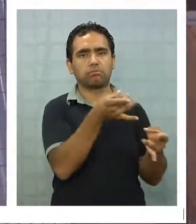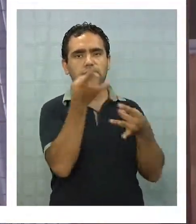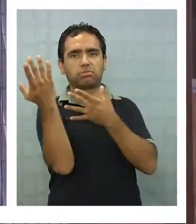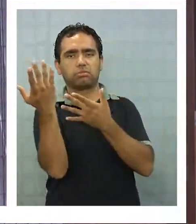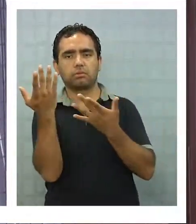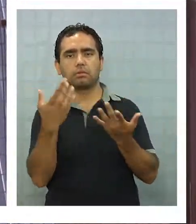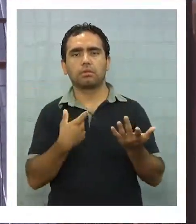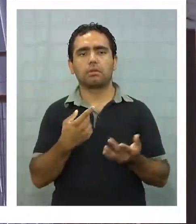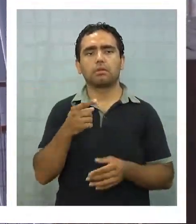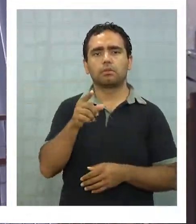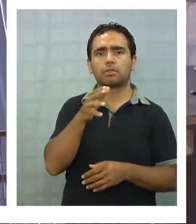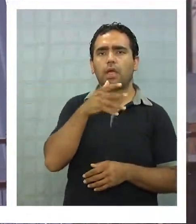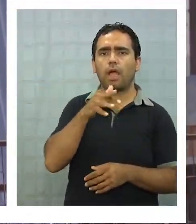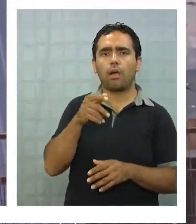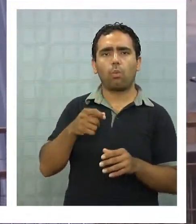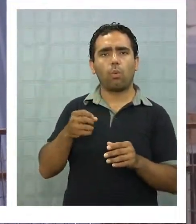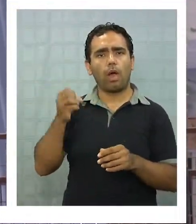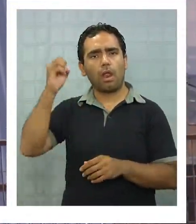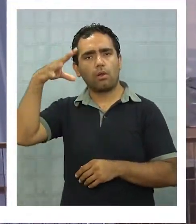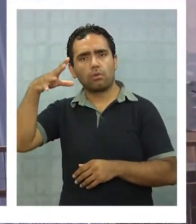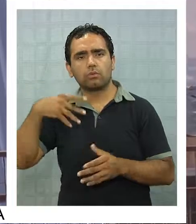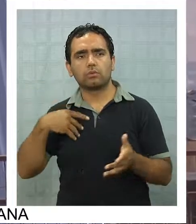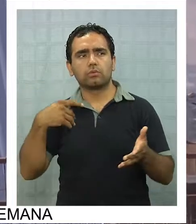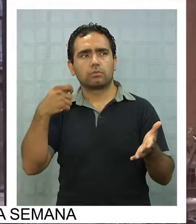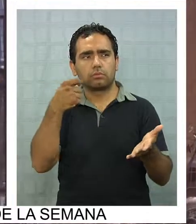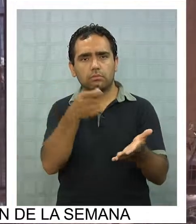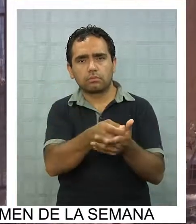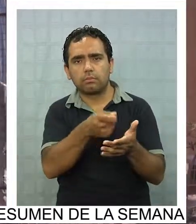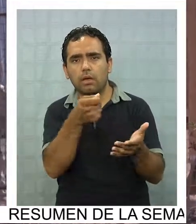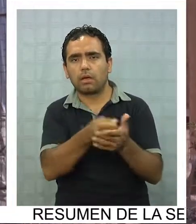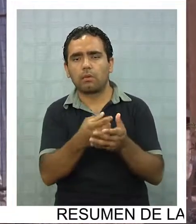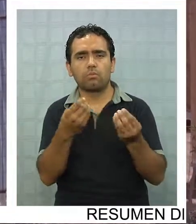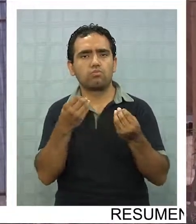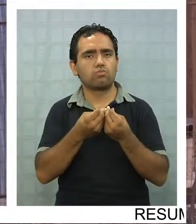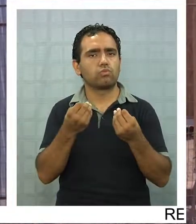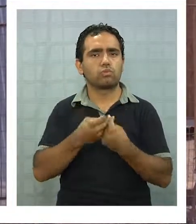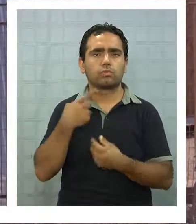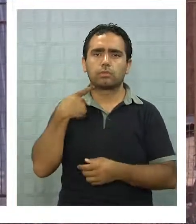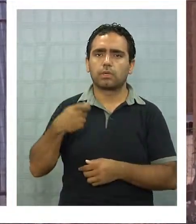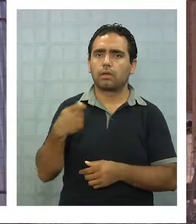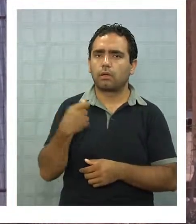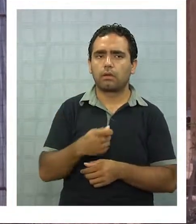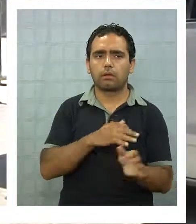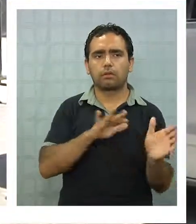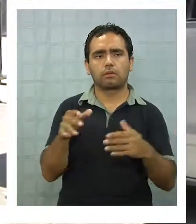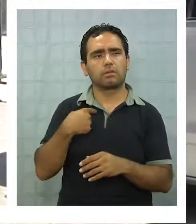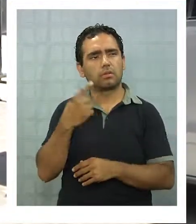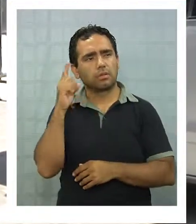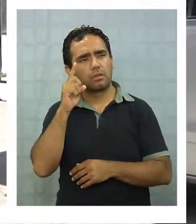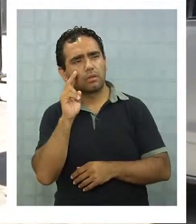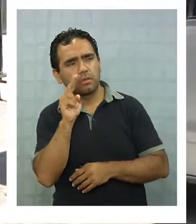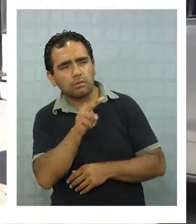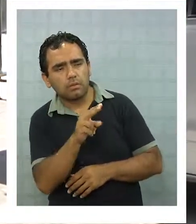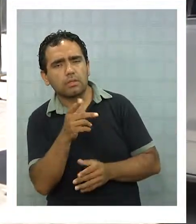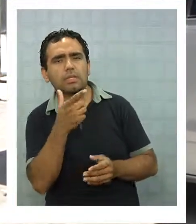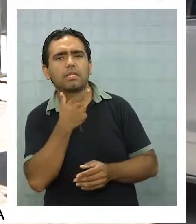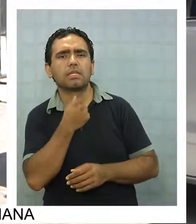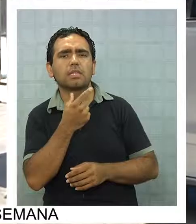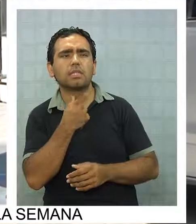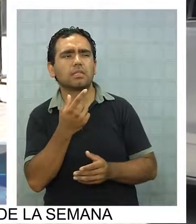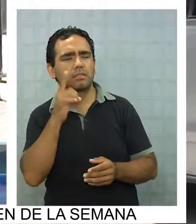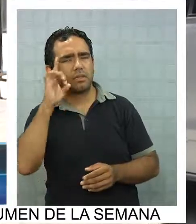desmedidos en el consumo de agua y luz. Estamos sumamente preocupados por esta temática que está pasando, y queremos saber quién realmente se va a hacer